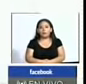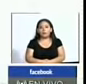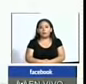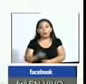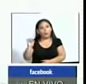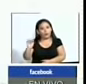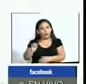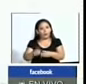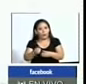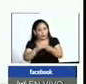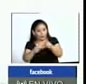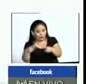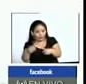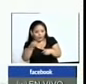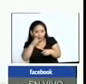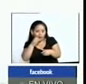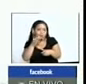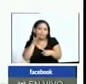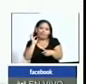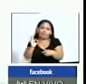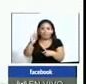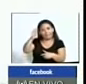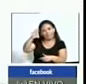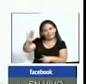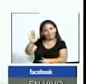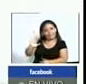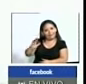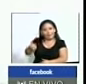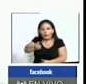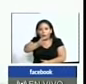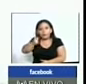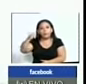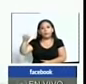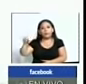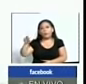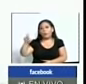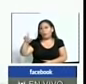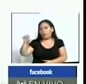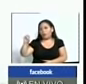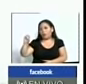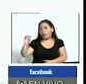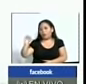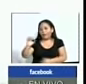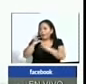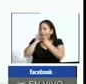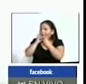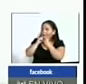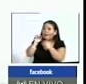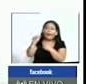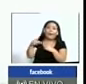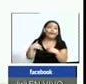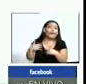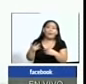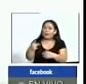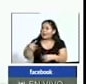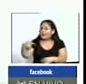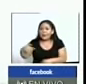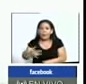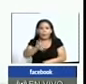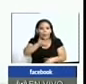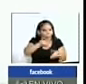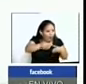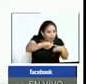Es un platillo muy delicioso. Saludos a nuestro compañero Julio Guevara, que qué envidia, siempre anda probando platillos